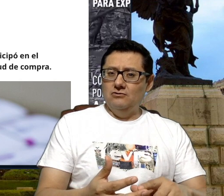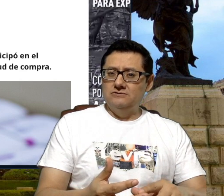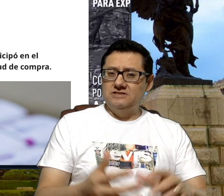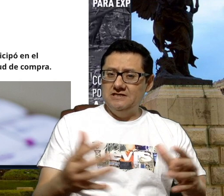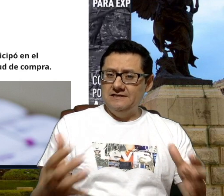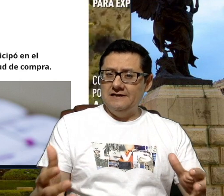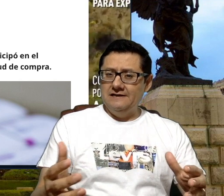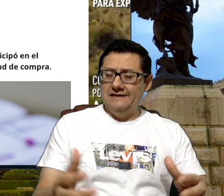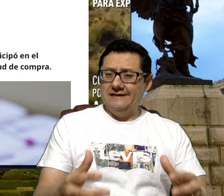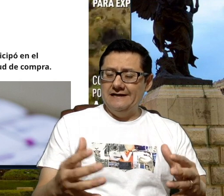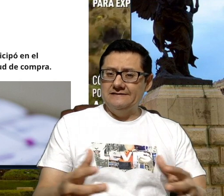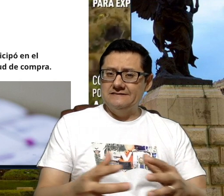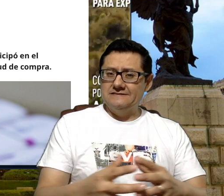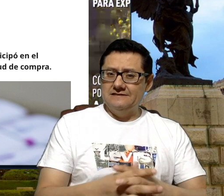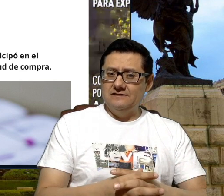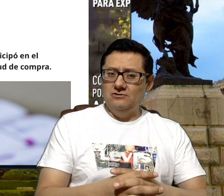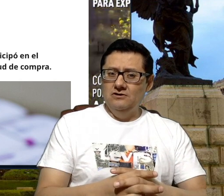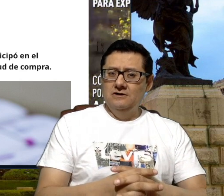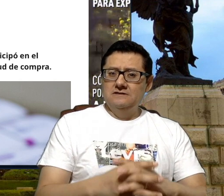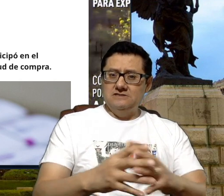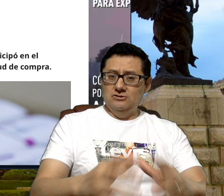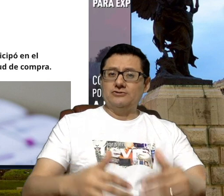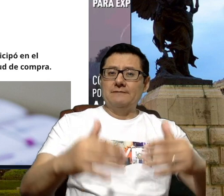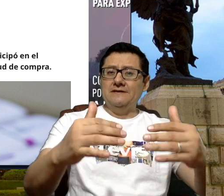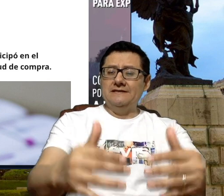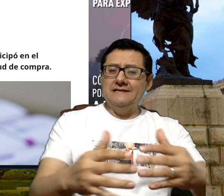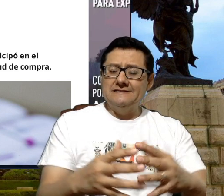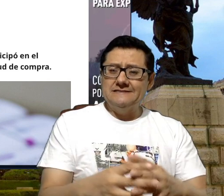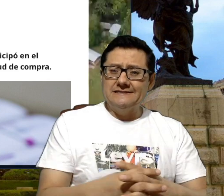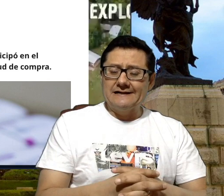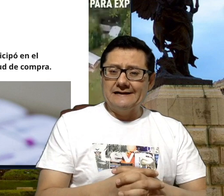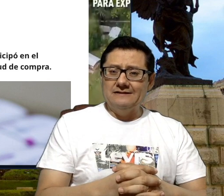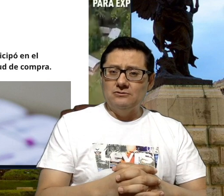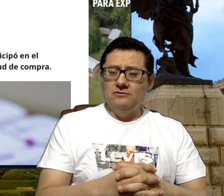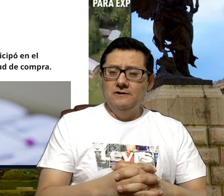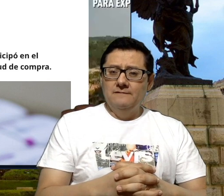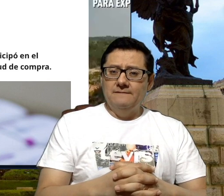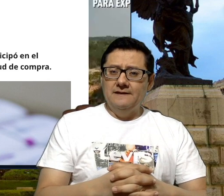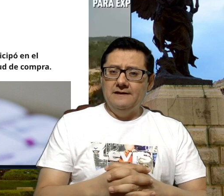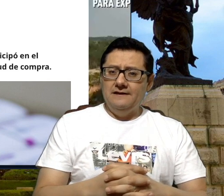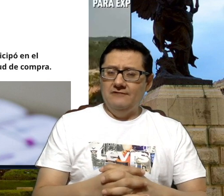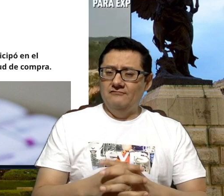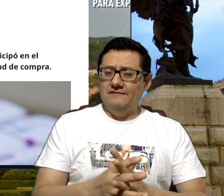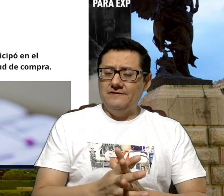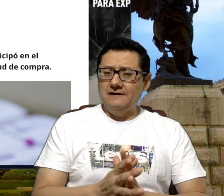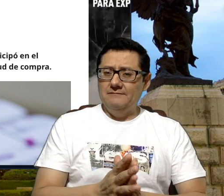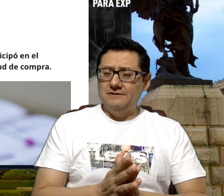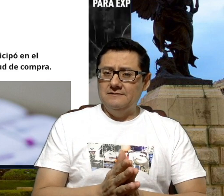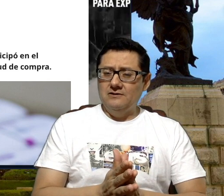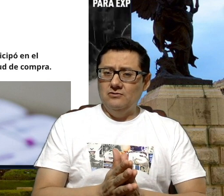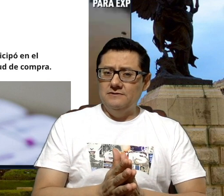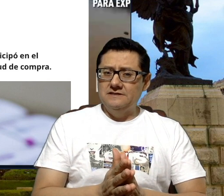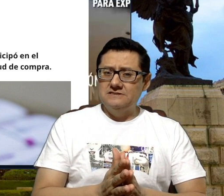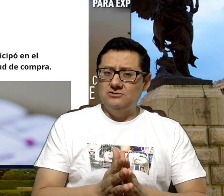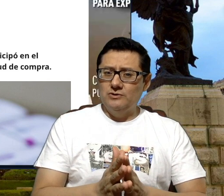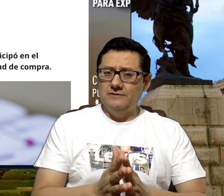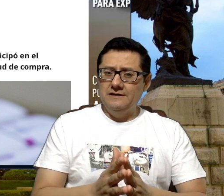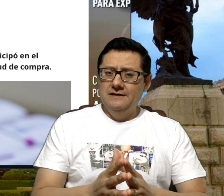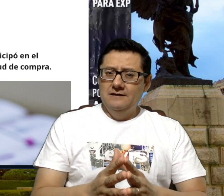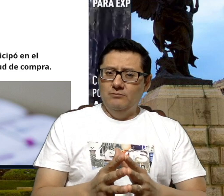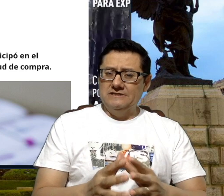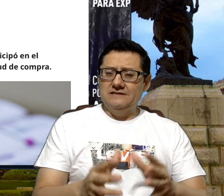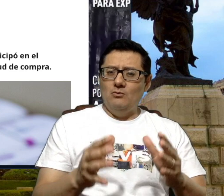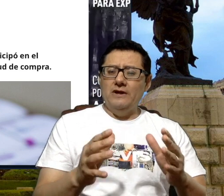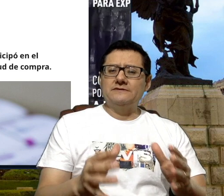comercial con China, el gigante asiático, sino también ya en este terreno de enfrentar la pandemia del